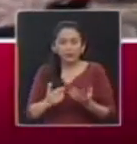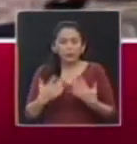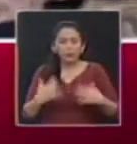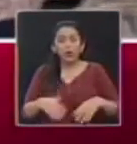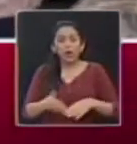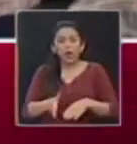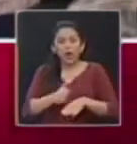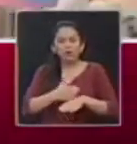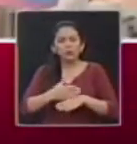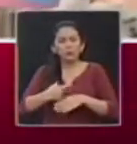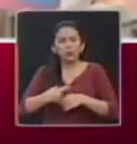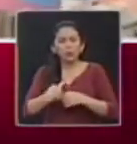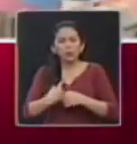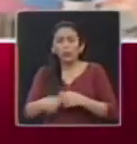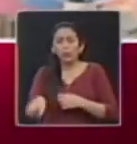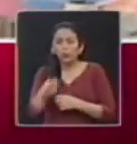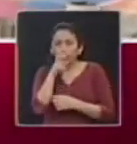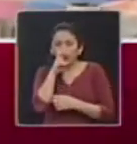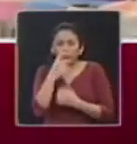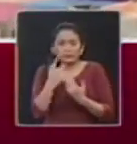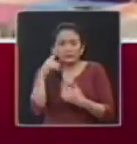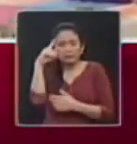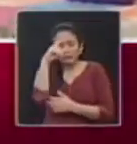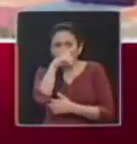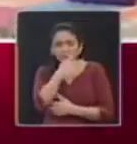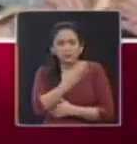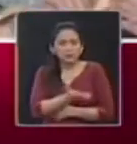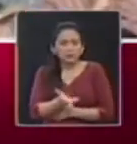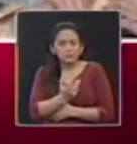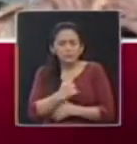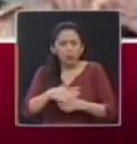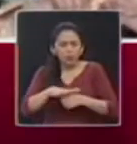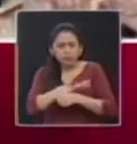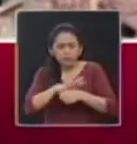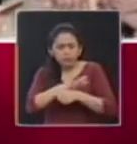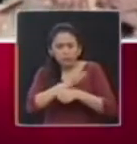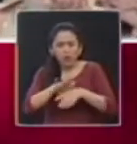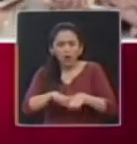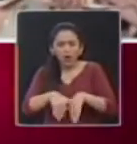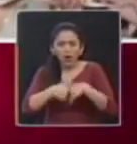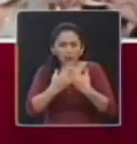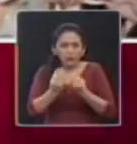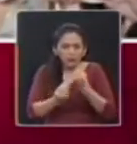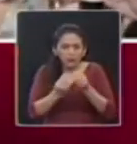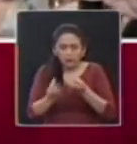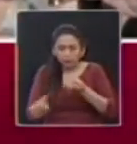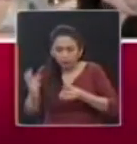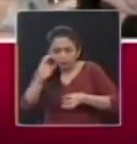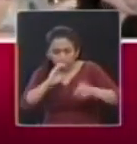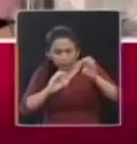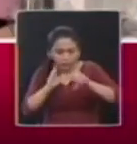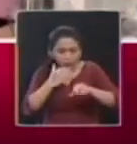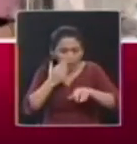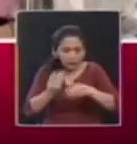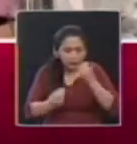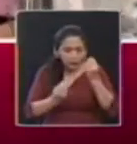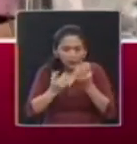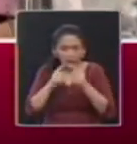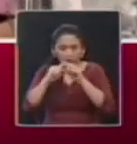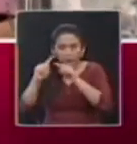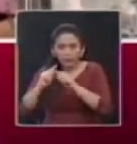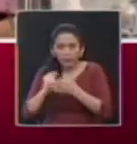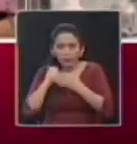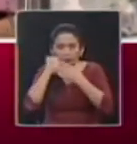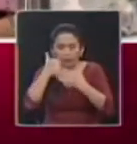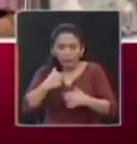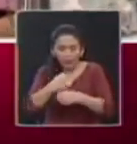duro. Hemos invertido nuestro tiempo en investigar, en experimentar, apuntando siempre a desarrollar un café